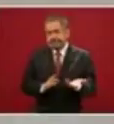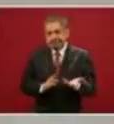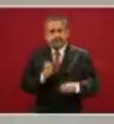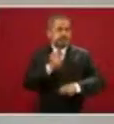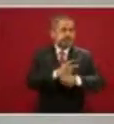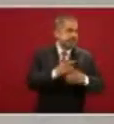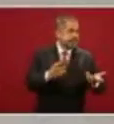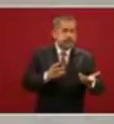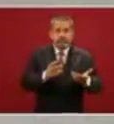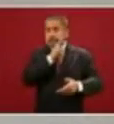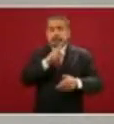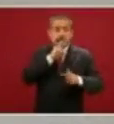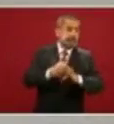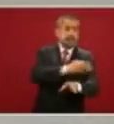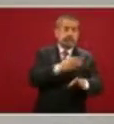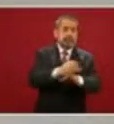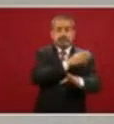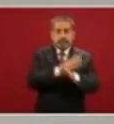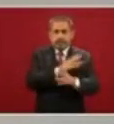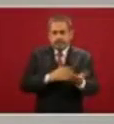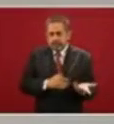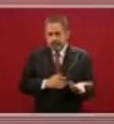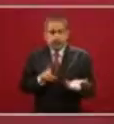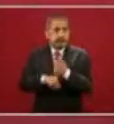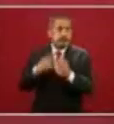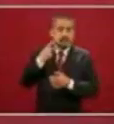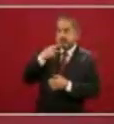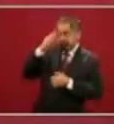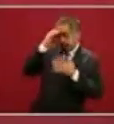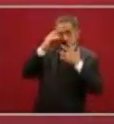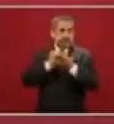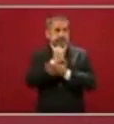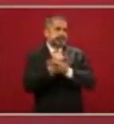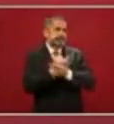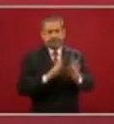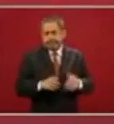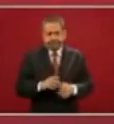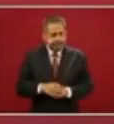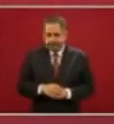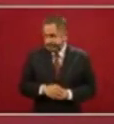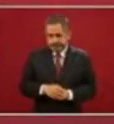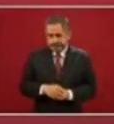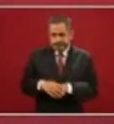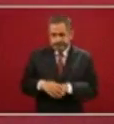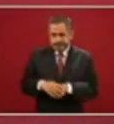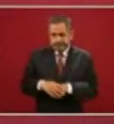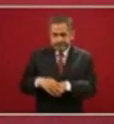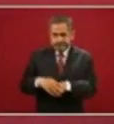que afectó a los liderazgos políticos. Y se anticiparon decisiones que técnicamente no